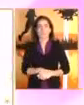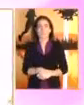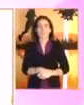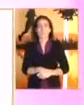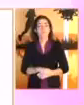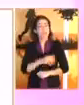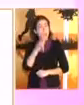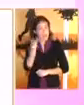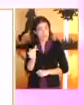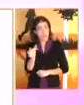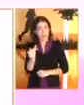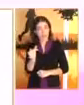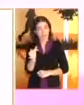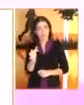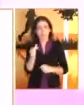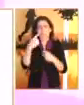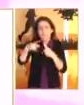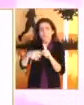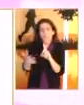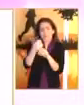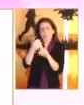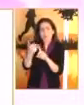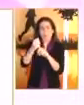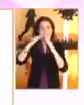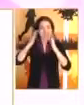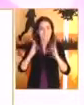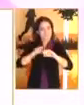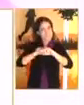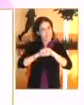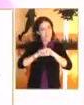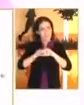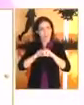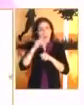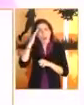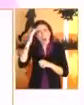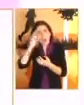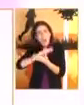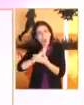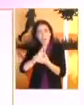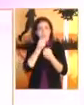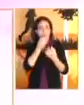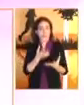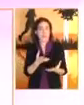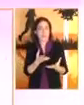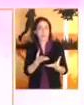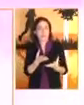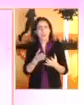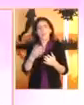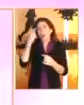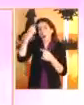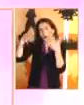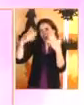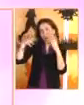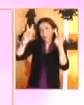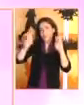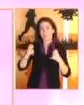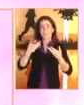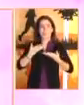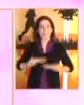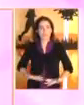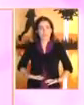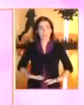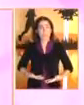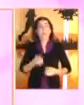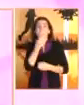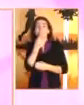Además, tendremos remedios caseros para evitar el insomnio, algo de ocio para relajarnos y nuestra planta de la semana con consejos